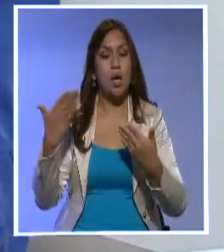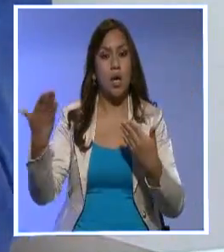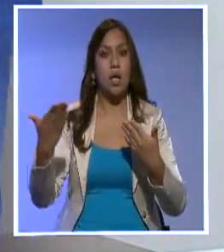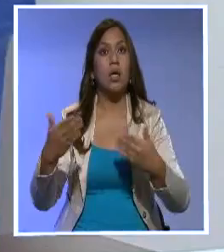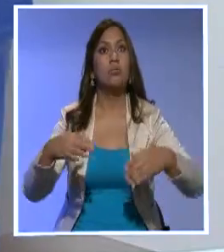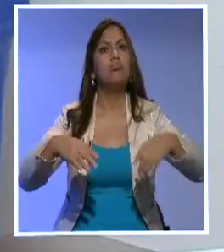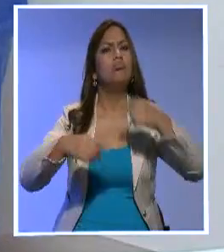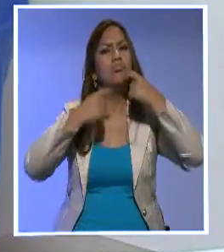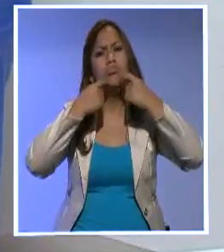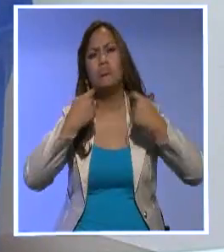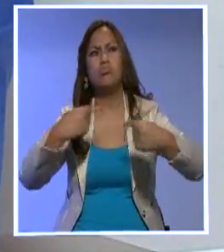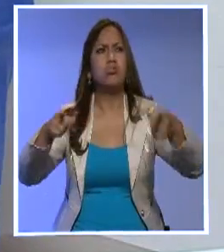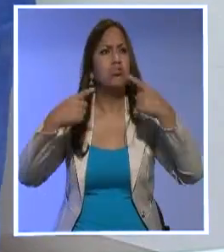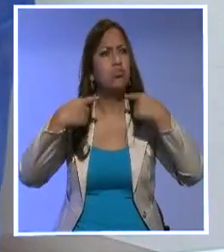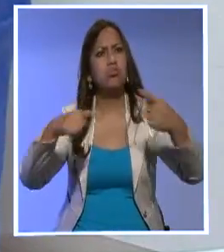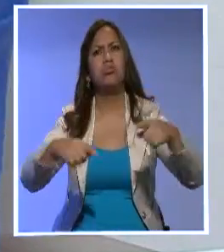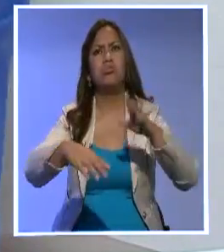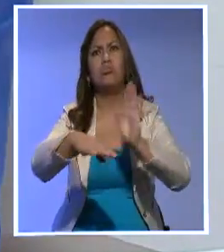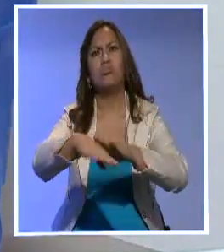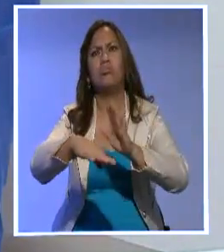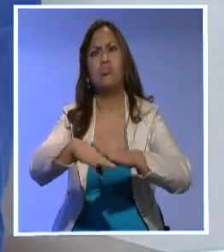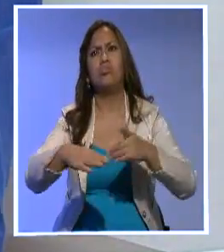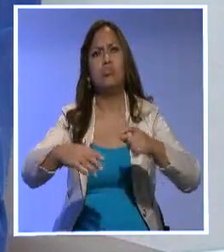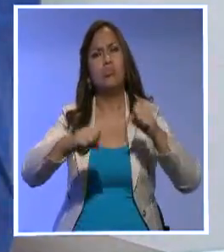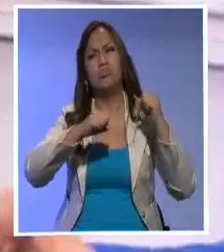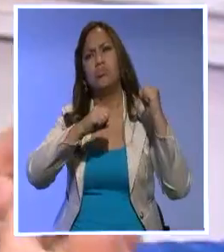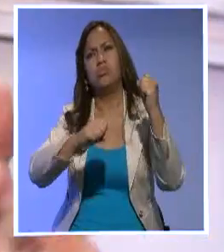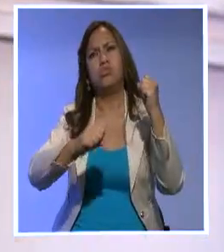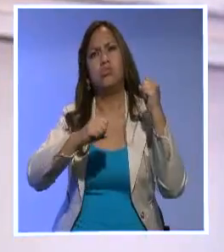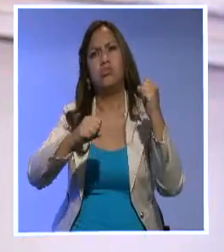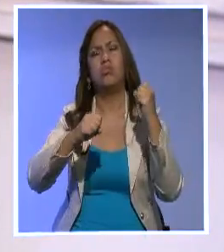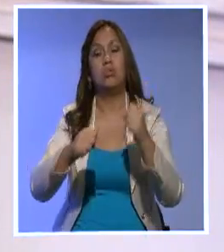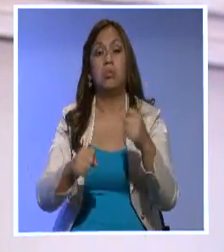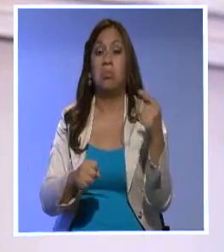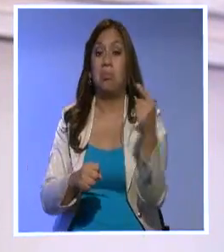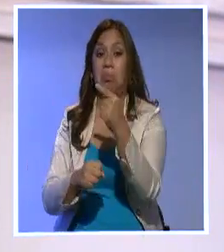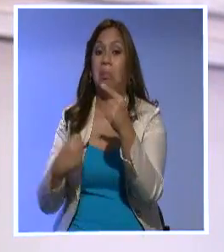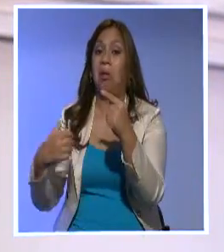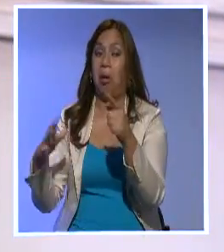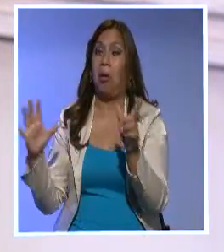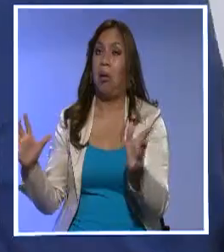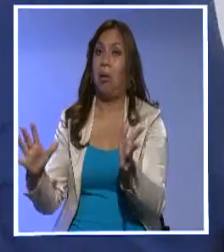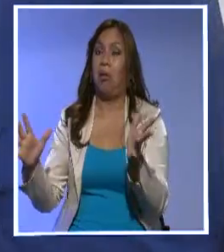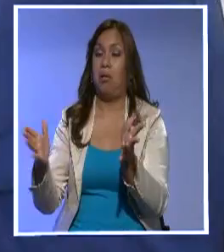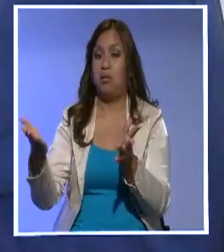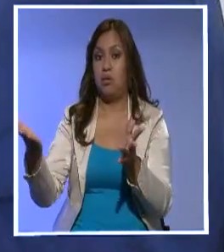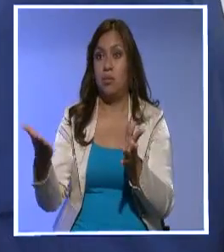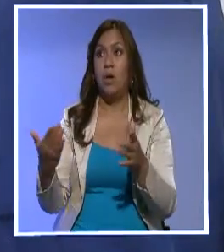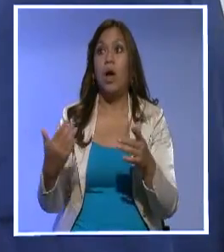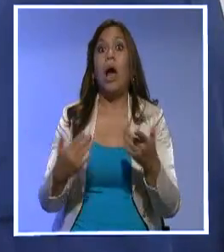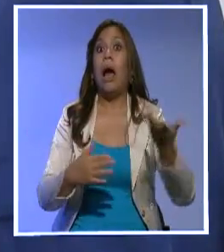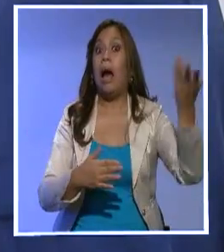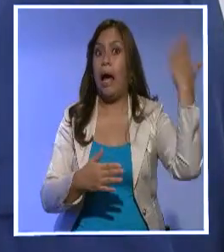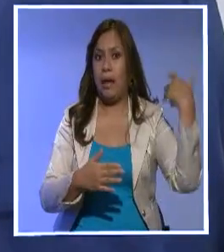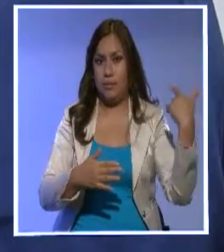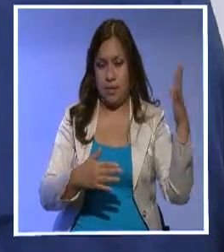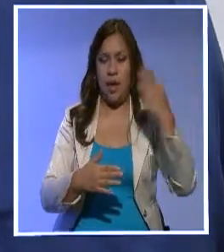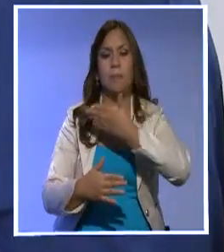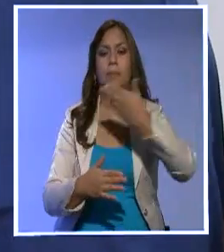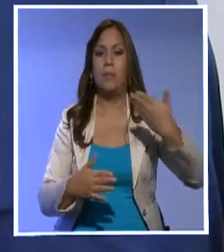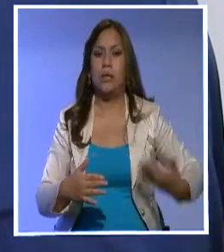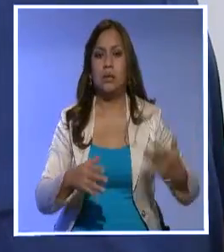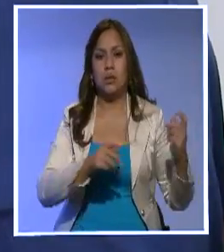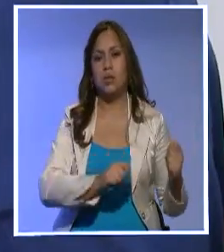protestas por este proyecto de ley que alguna vez se lo retiró se hizo una consulta nacional y ahora nuevamente se establece